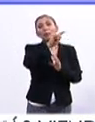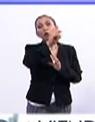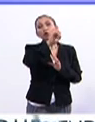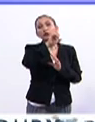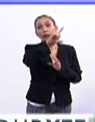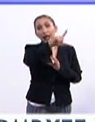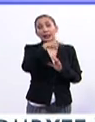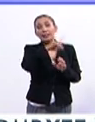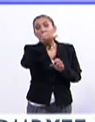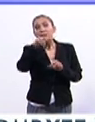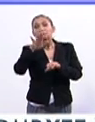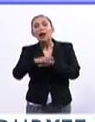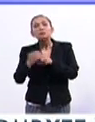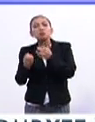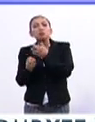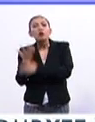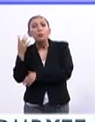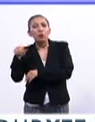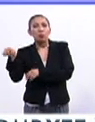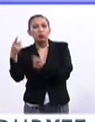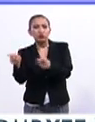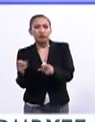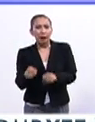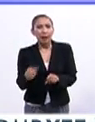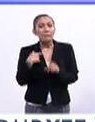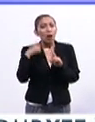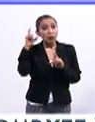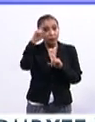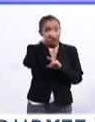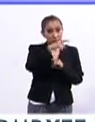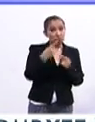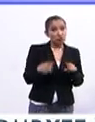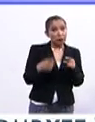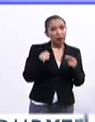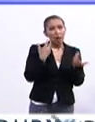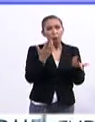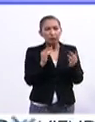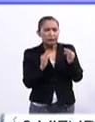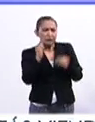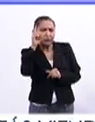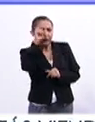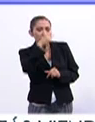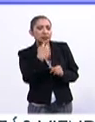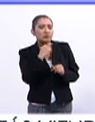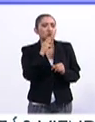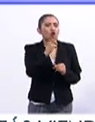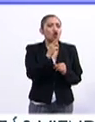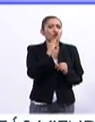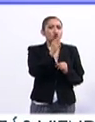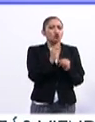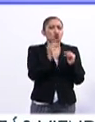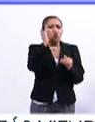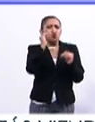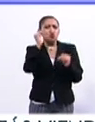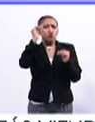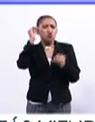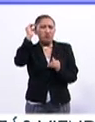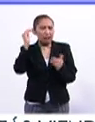parte es un poco más contemporánea pero es música difícil o cero tiene un grado de dificultad este